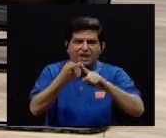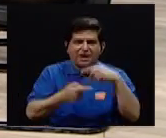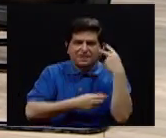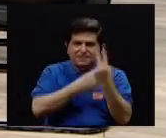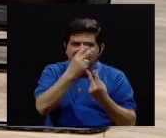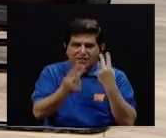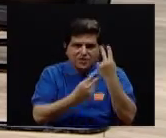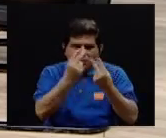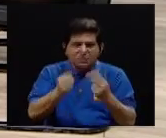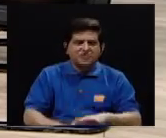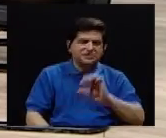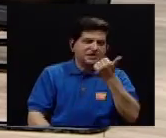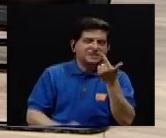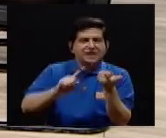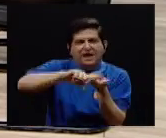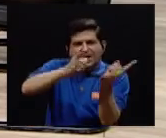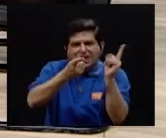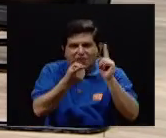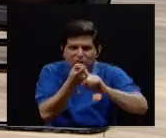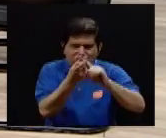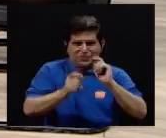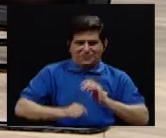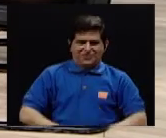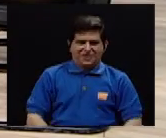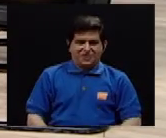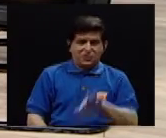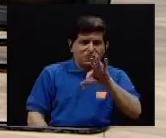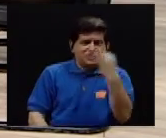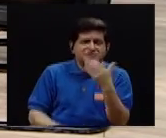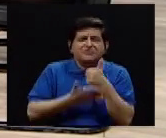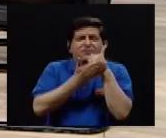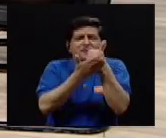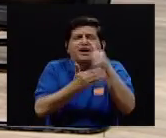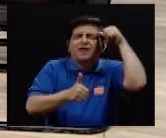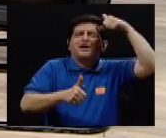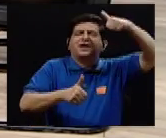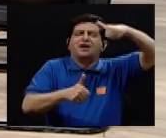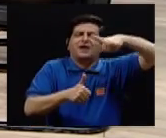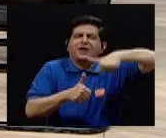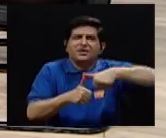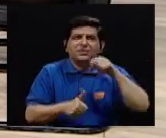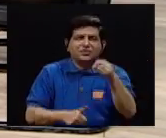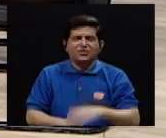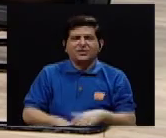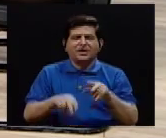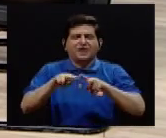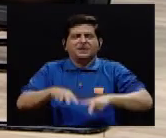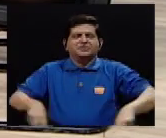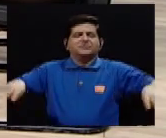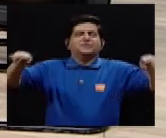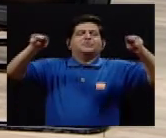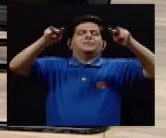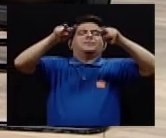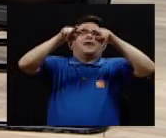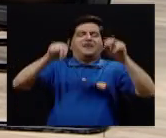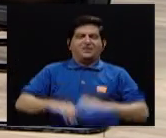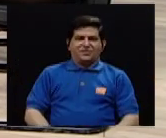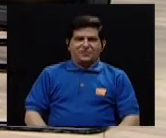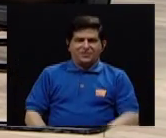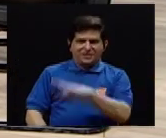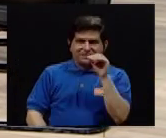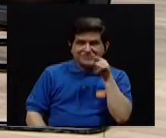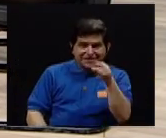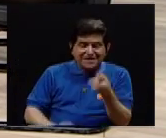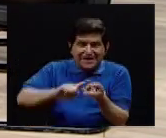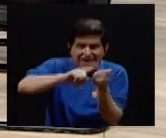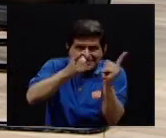visita al otro amigo para que le ayude a recordar aquellos valores y